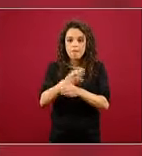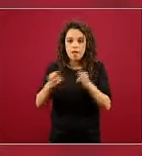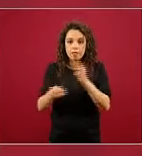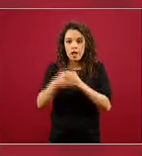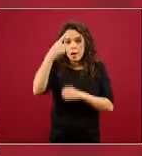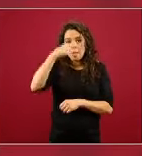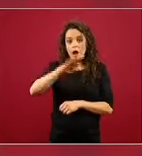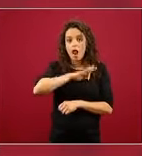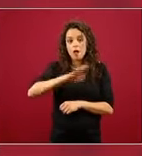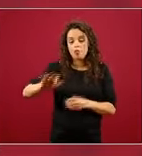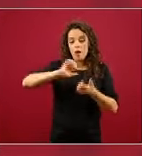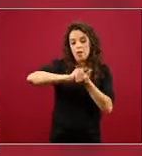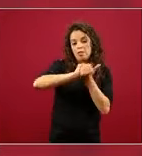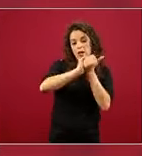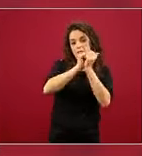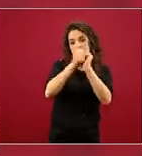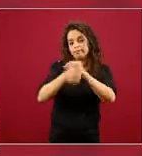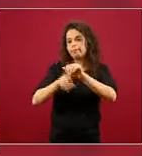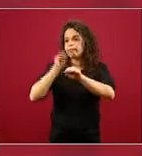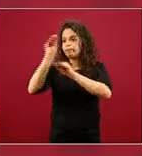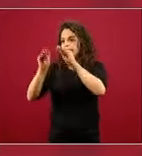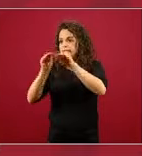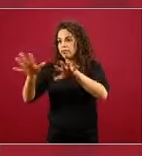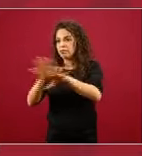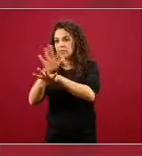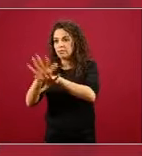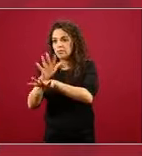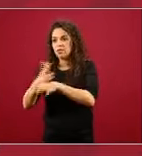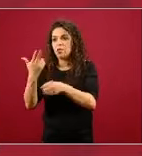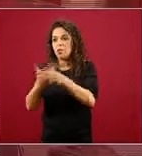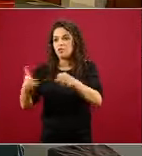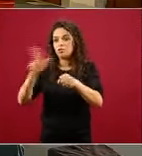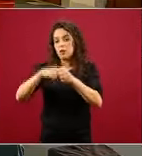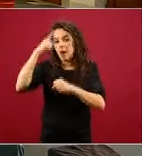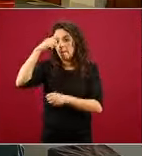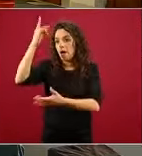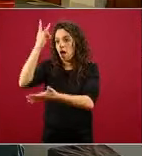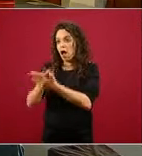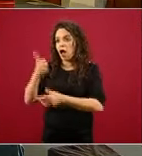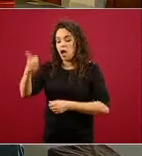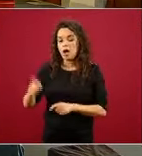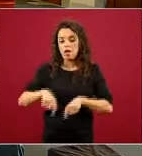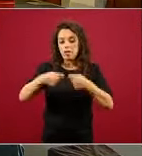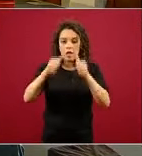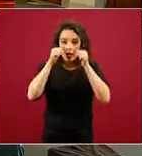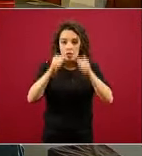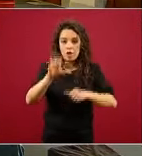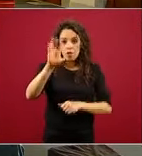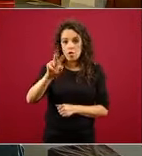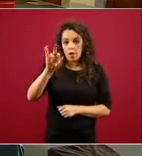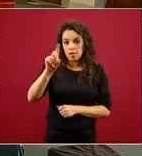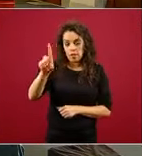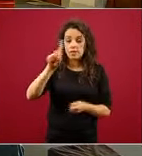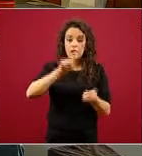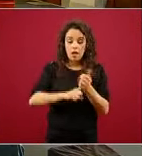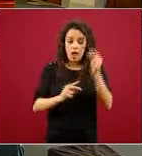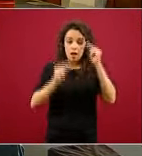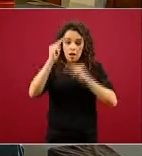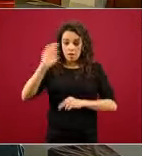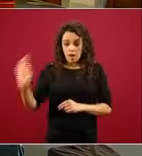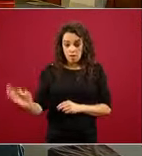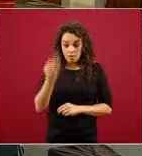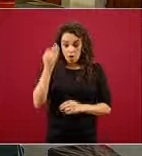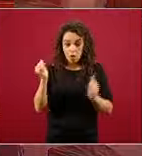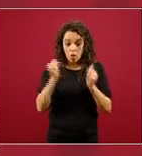INSABI ha tenido una cobertura en las 32 entidades federativas, se ha apoyado desde el nivel federal en coordinación con cada una de